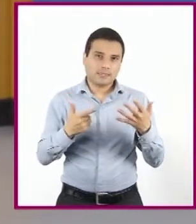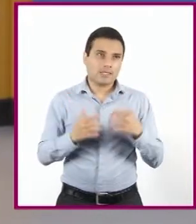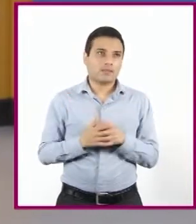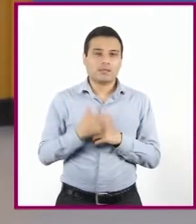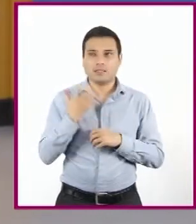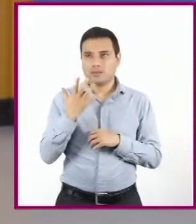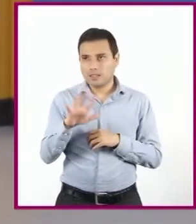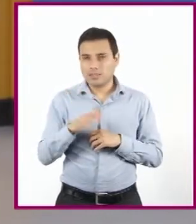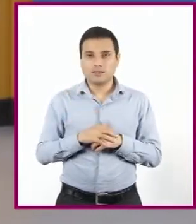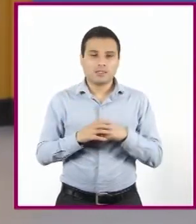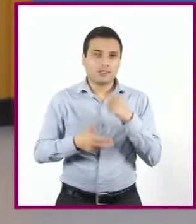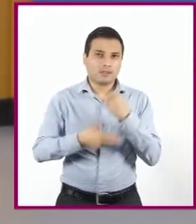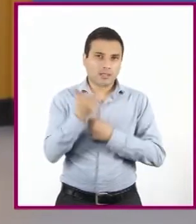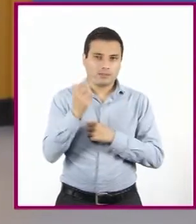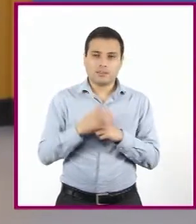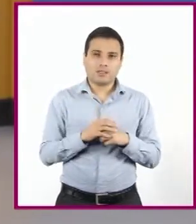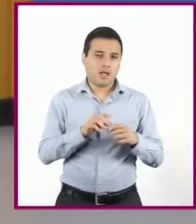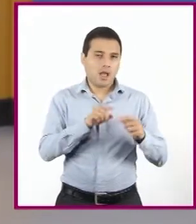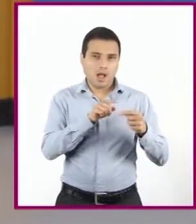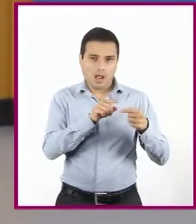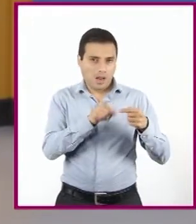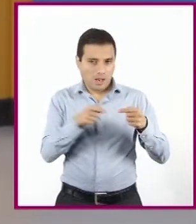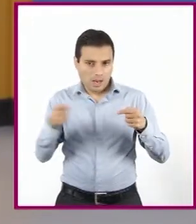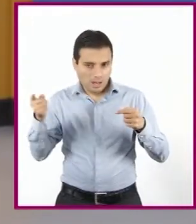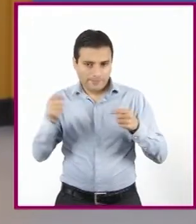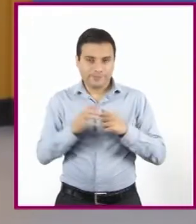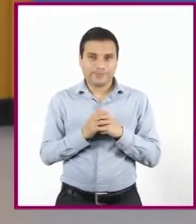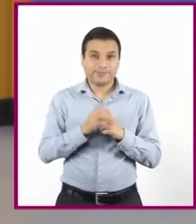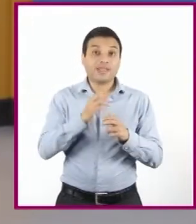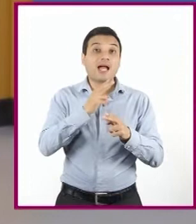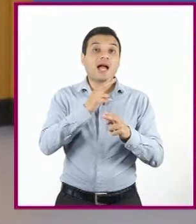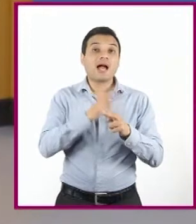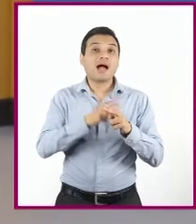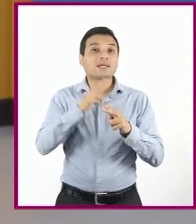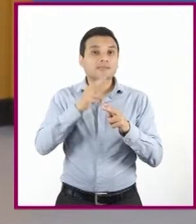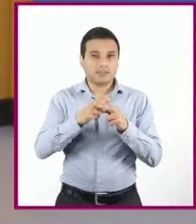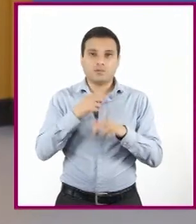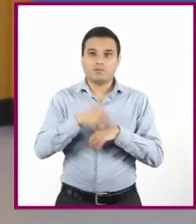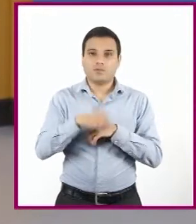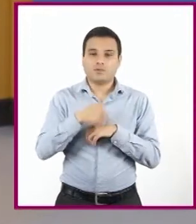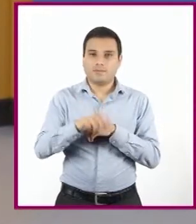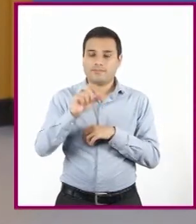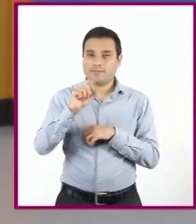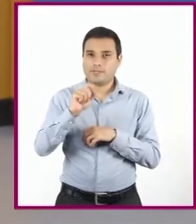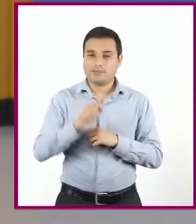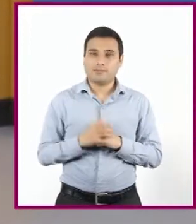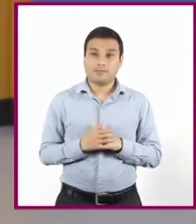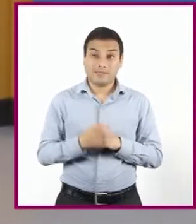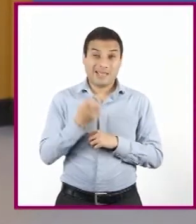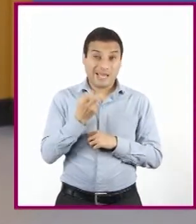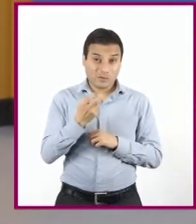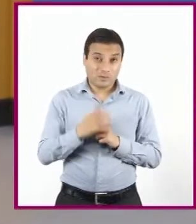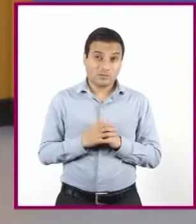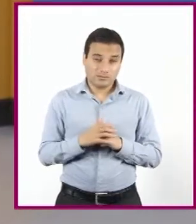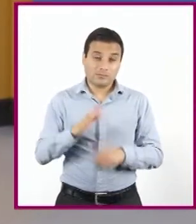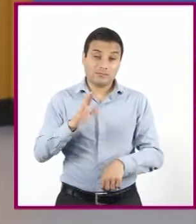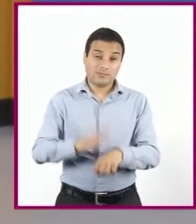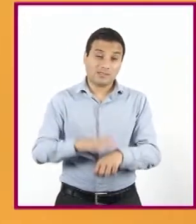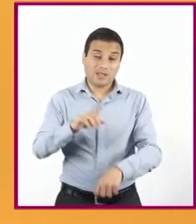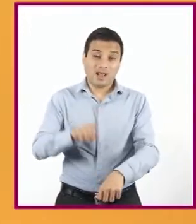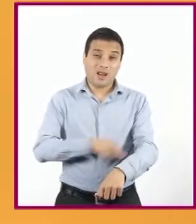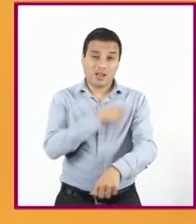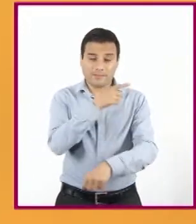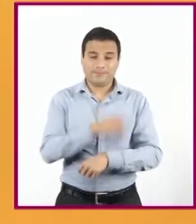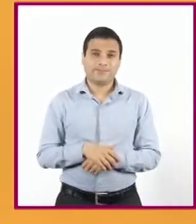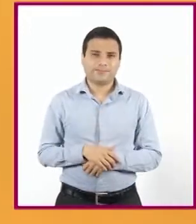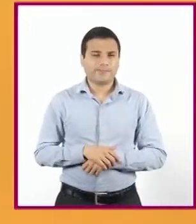10, 13, etcétera, hasta llegar al término 20, pero este proceso sería muy largo.